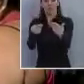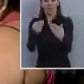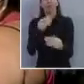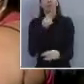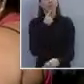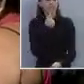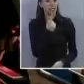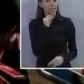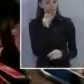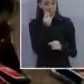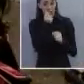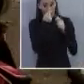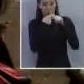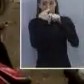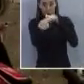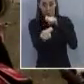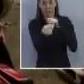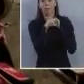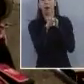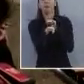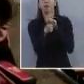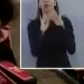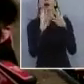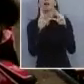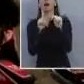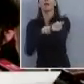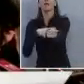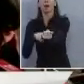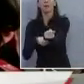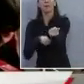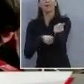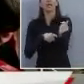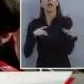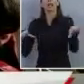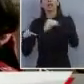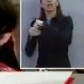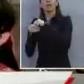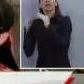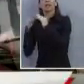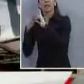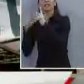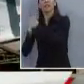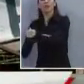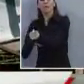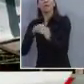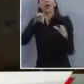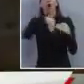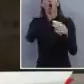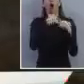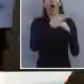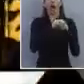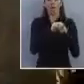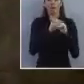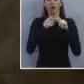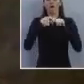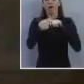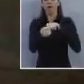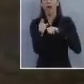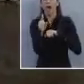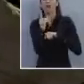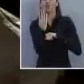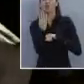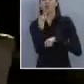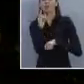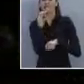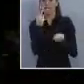un apoyo económico a las familias que se vayan a la casa de familiares o amigos. Un subsidio de arriendo para aquellas